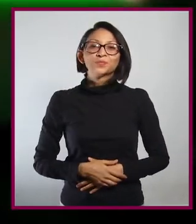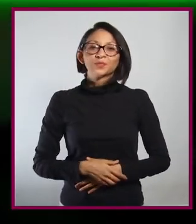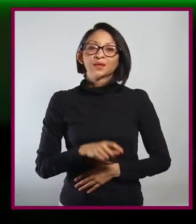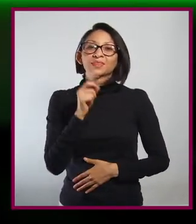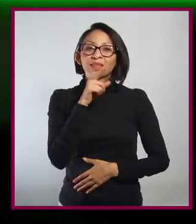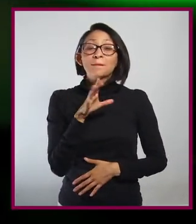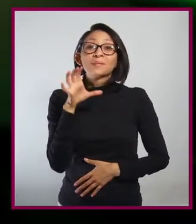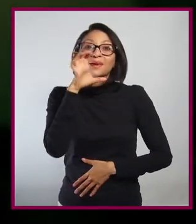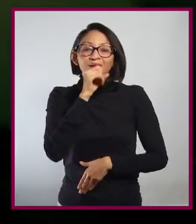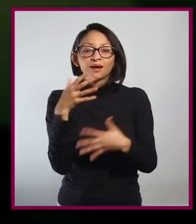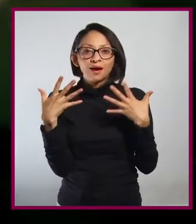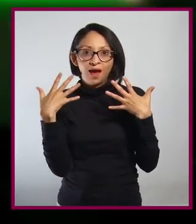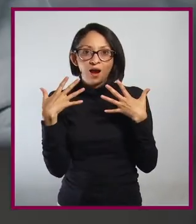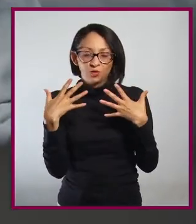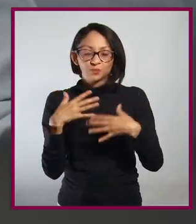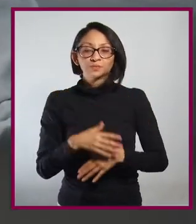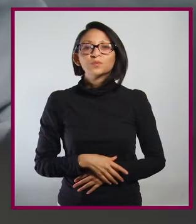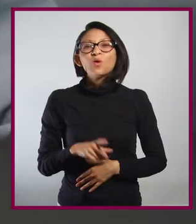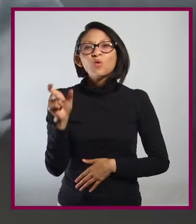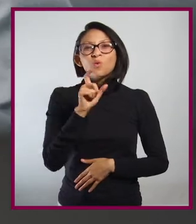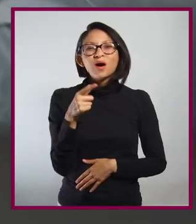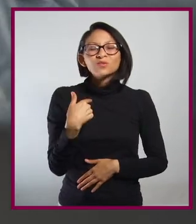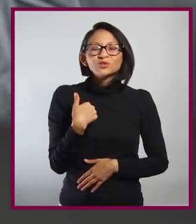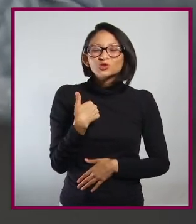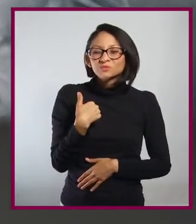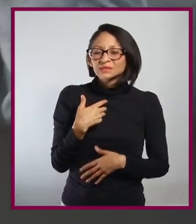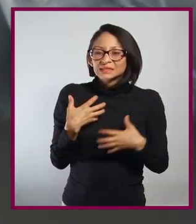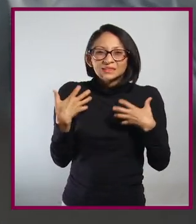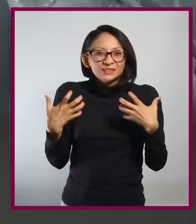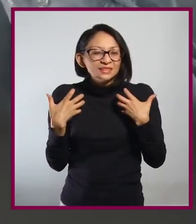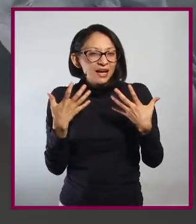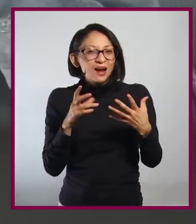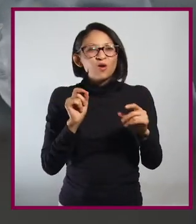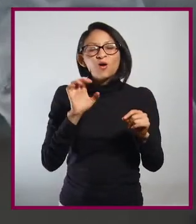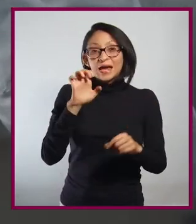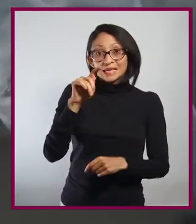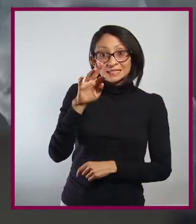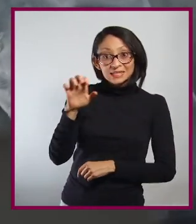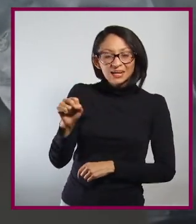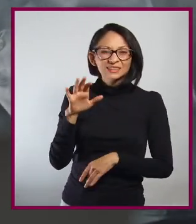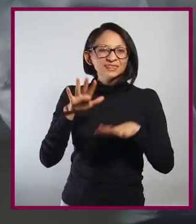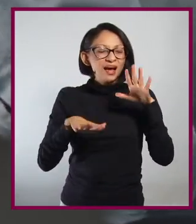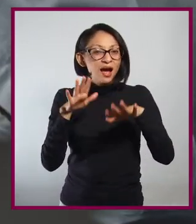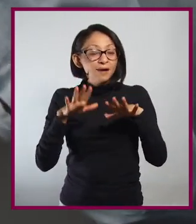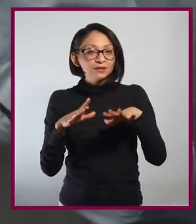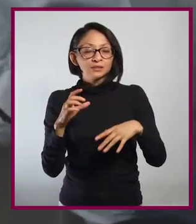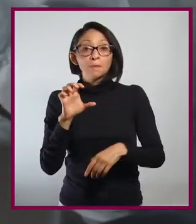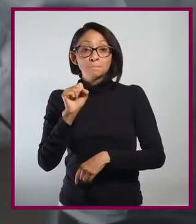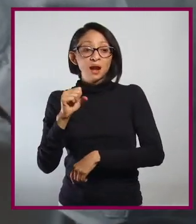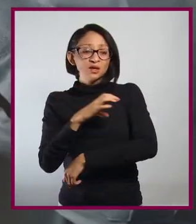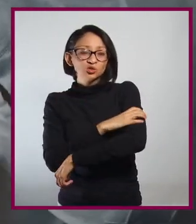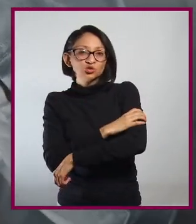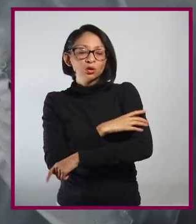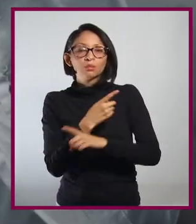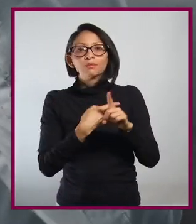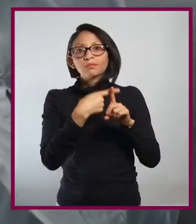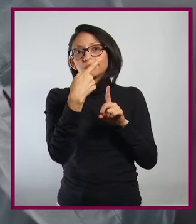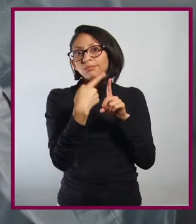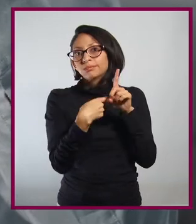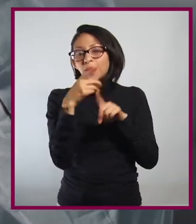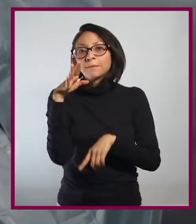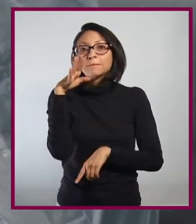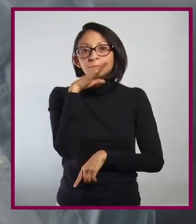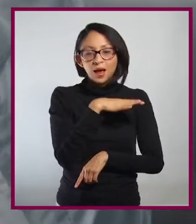metabolismo y la producción de calor. El estrés en exceso es otro intruso en nuestra salud, pues llega a afectar nuestra presión